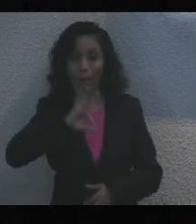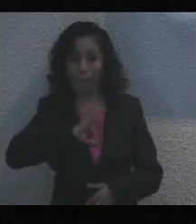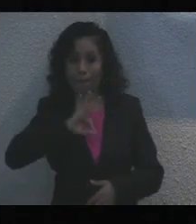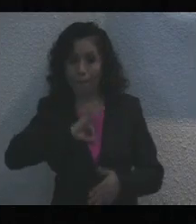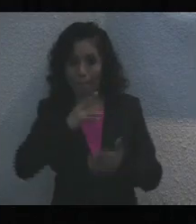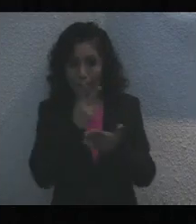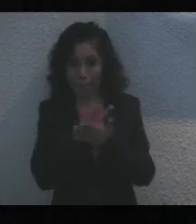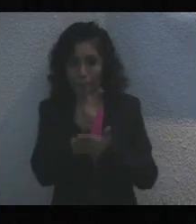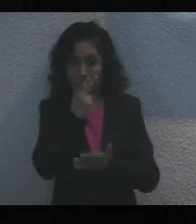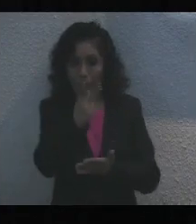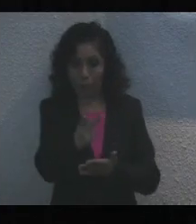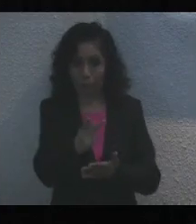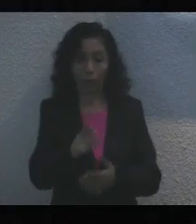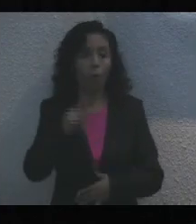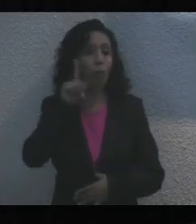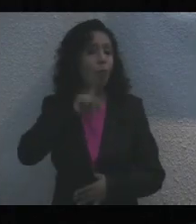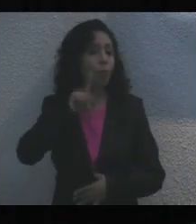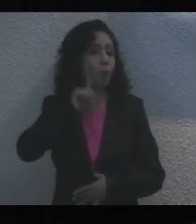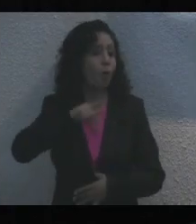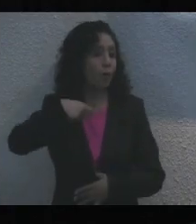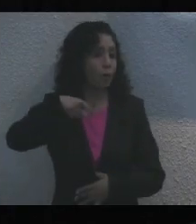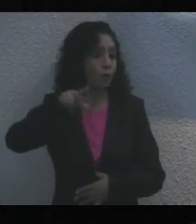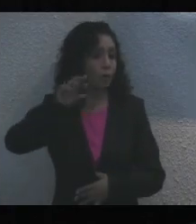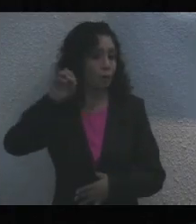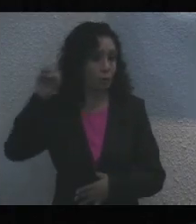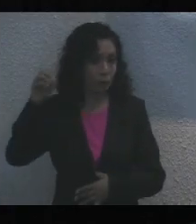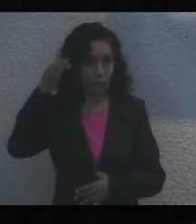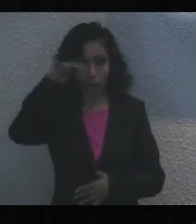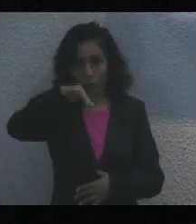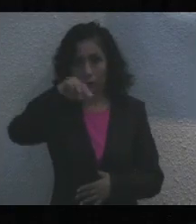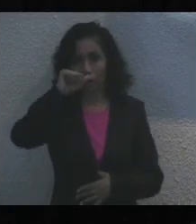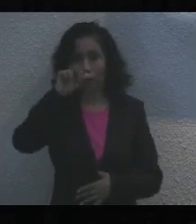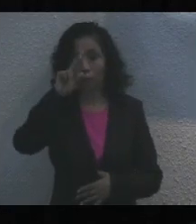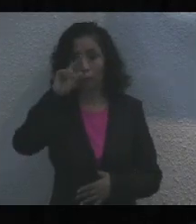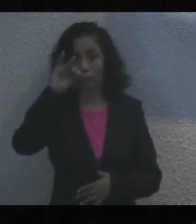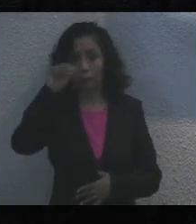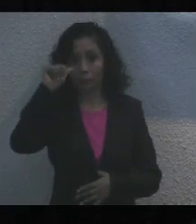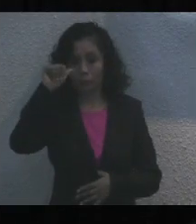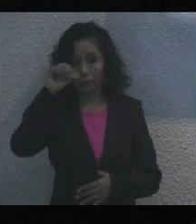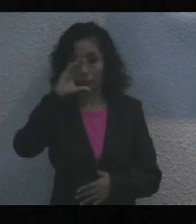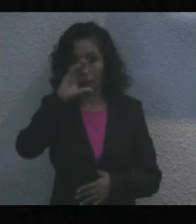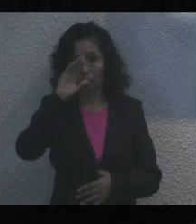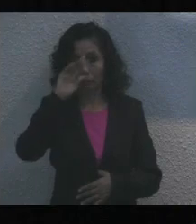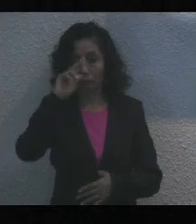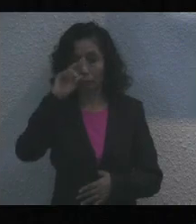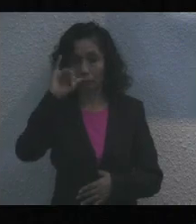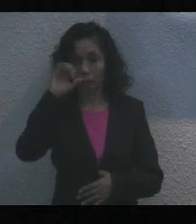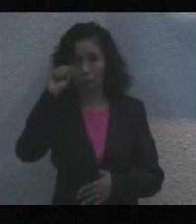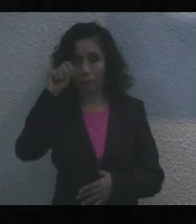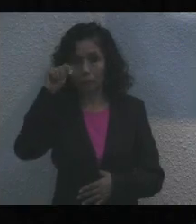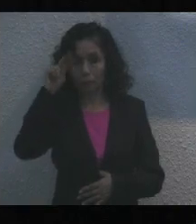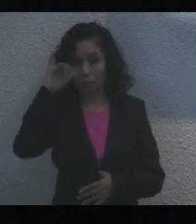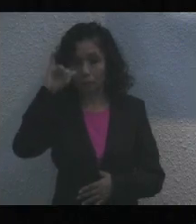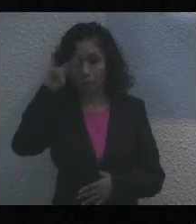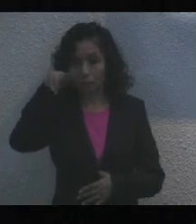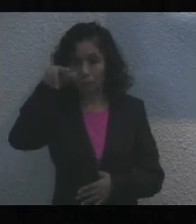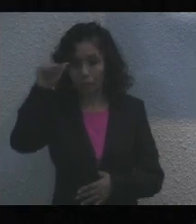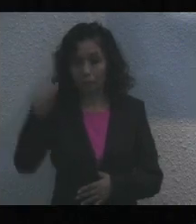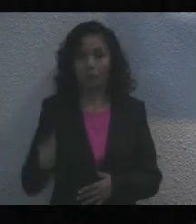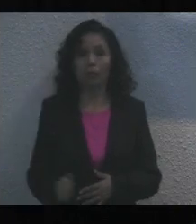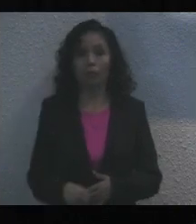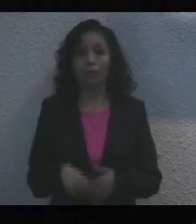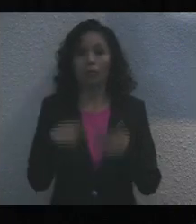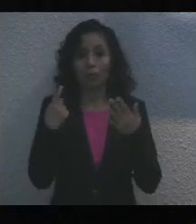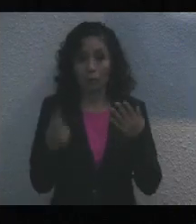al mérito distinguida quintanarroense María Cristina Sangri Aguilar consistirá y tendrá